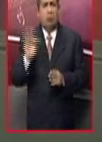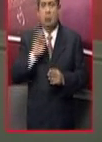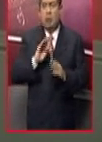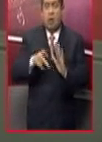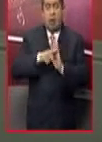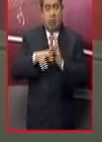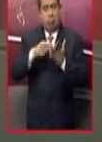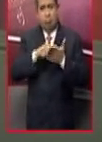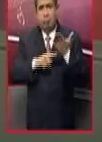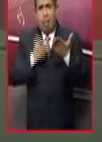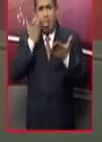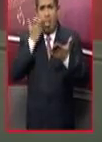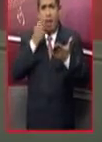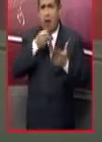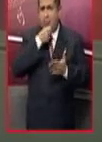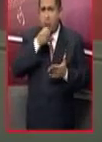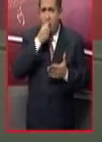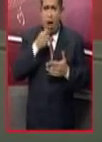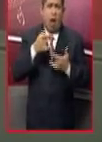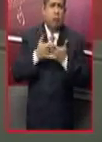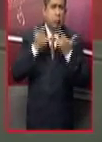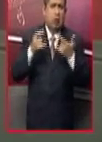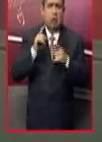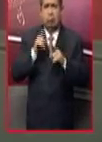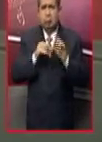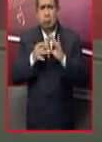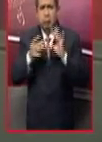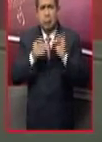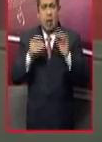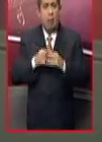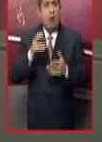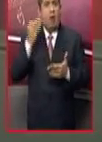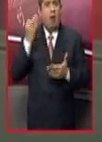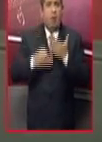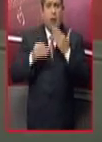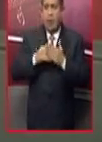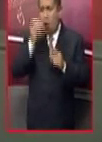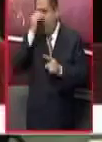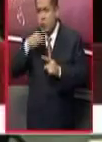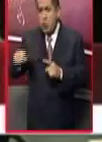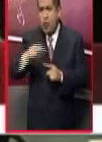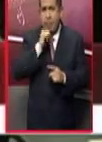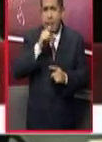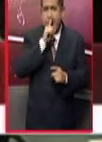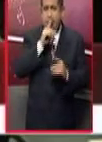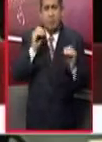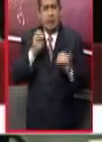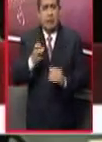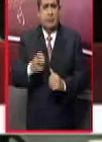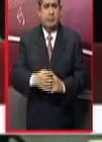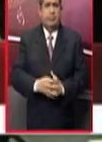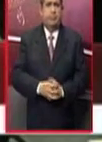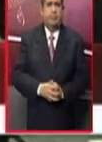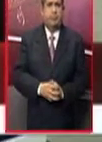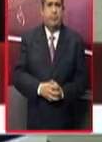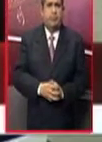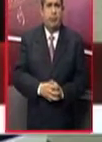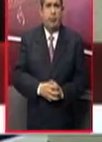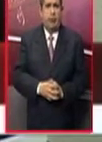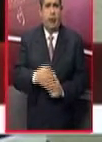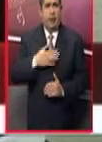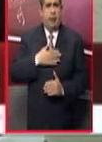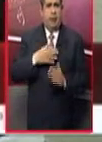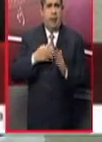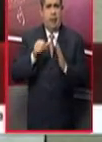notas periodísticas, reportaje, crónica y entrevistas, pero sin considerar los géneros de opinión. El artículo de opinión,